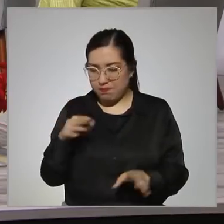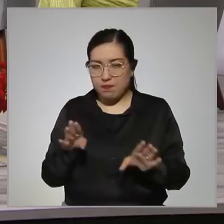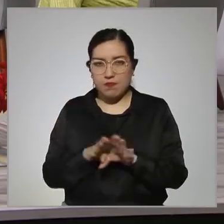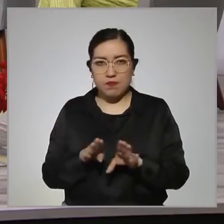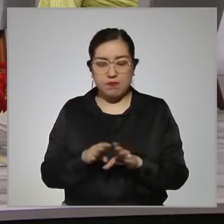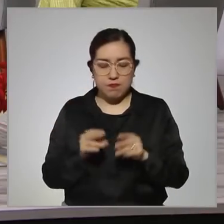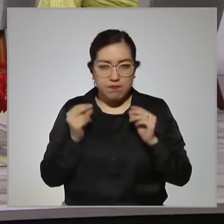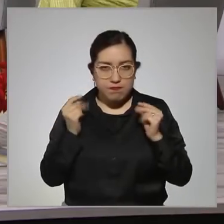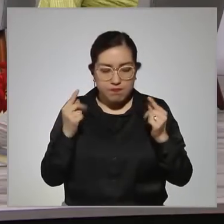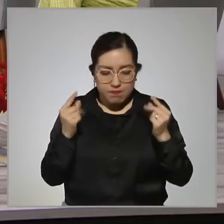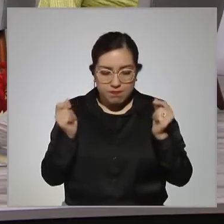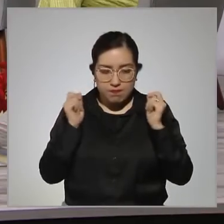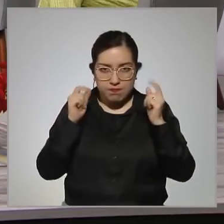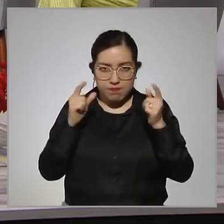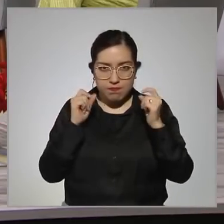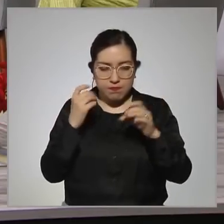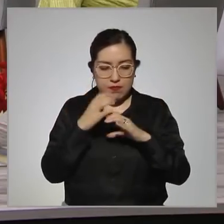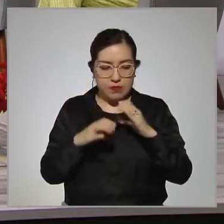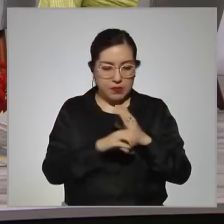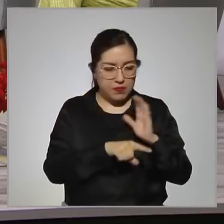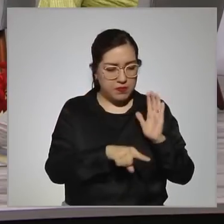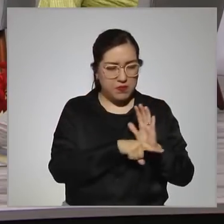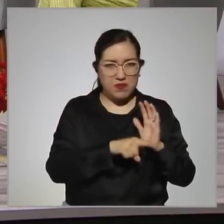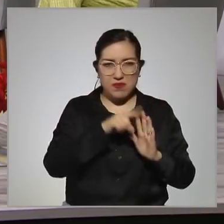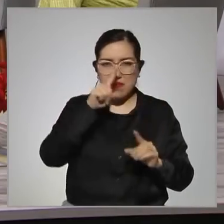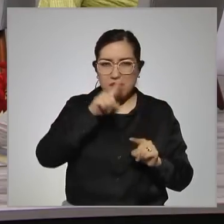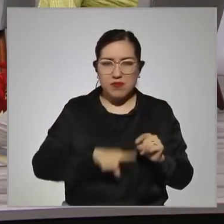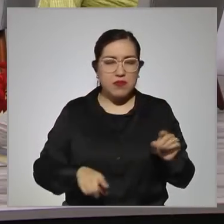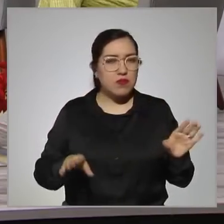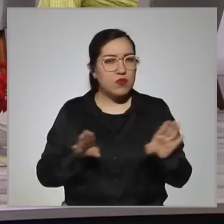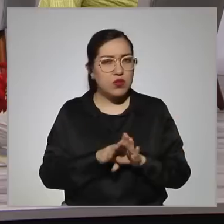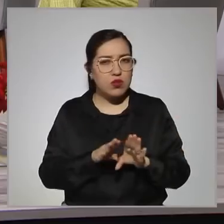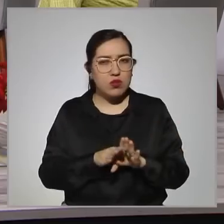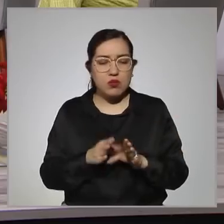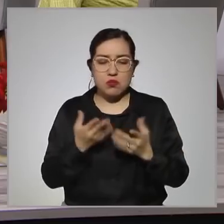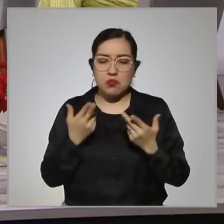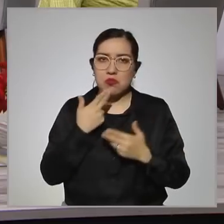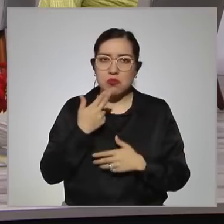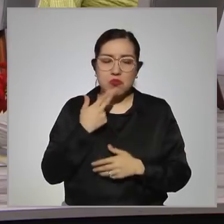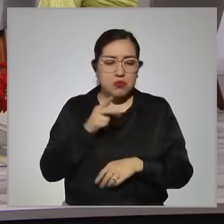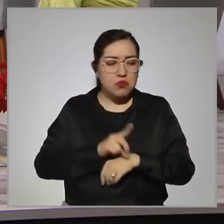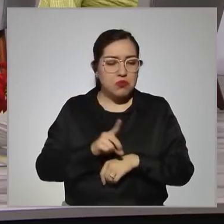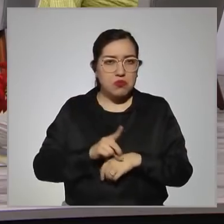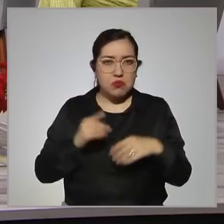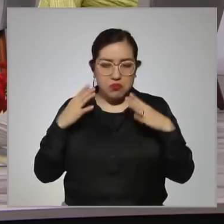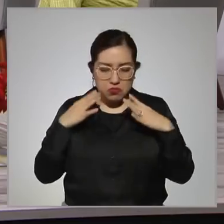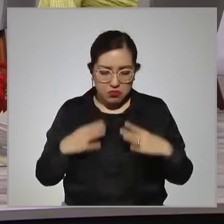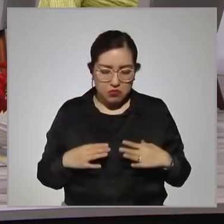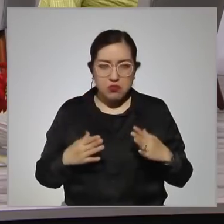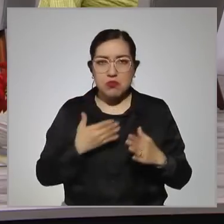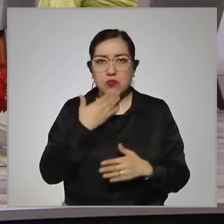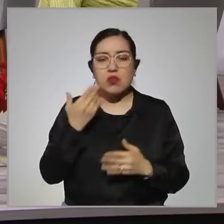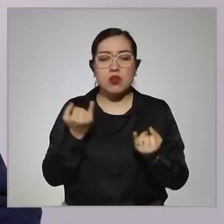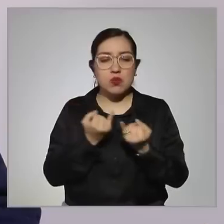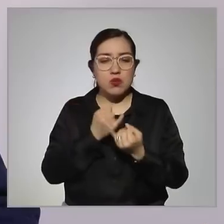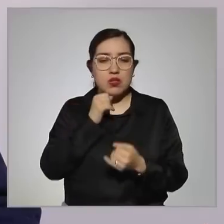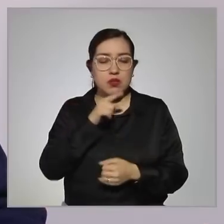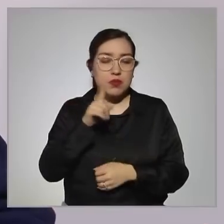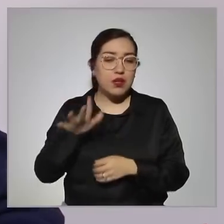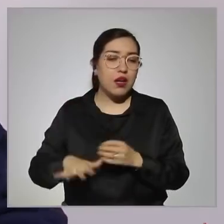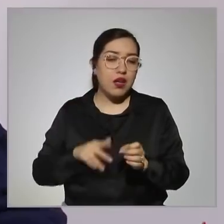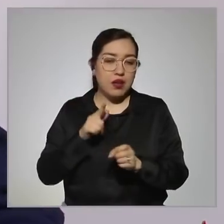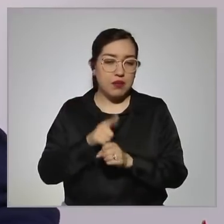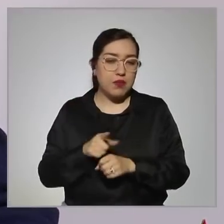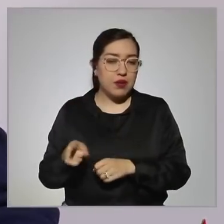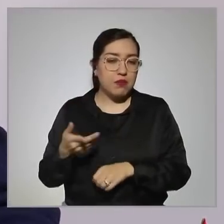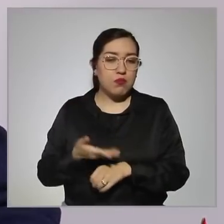Las negativas que se vayan. ¿Con qué? Pues con lo que usamos cotidianamente. Y luego las mascotas. También es muy